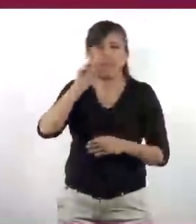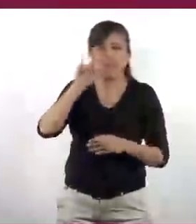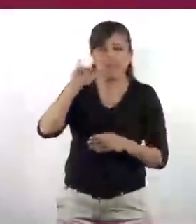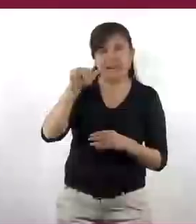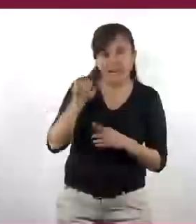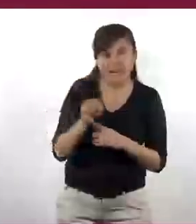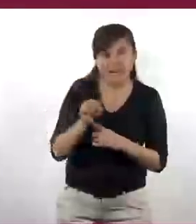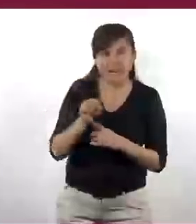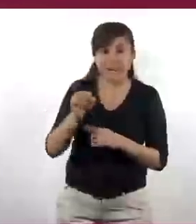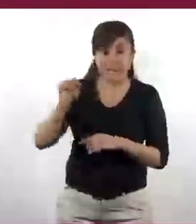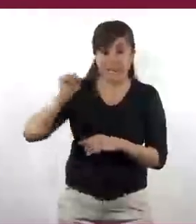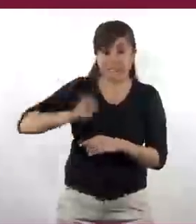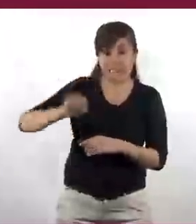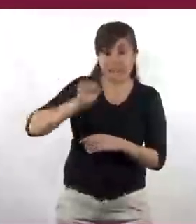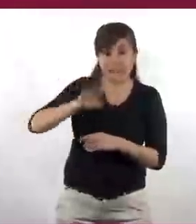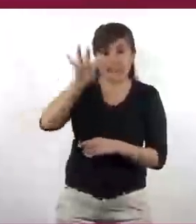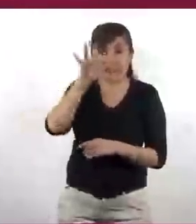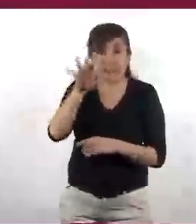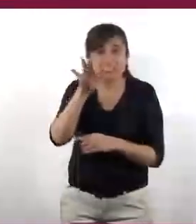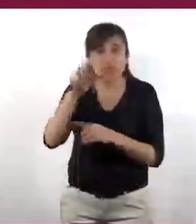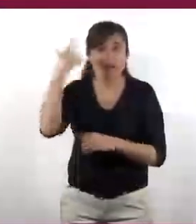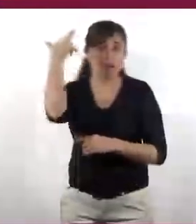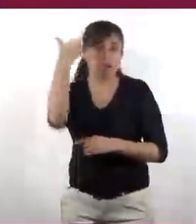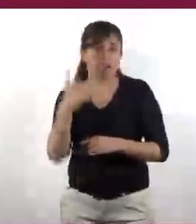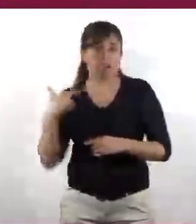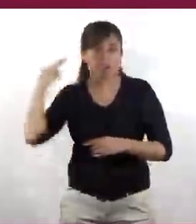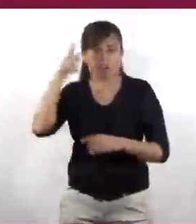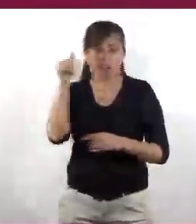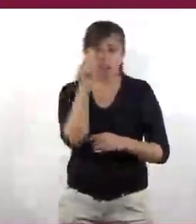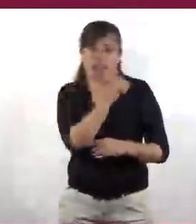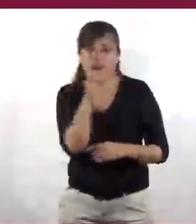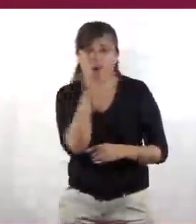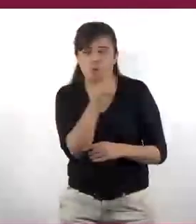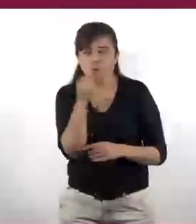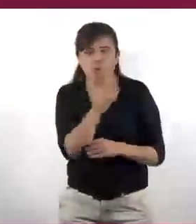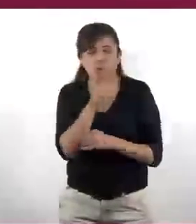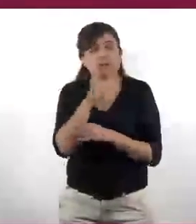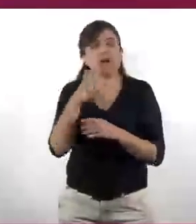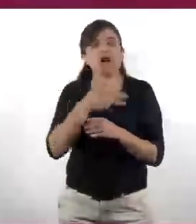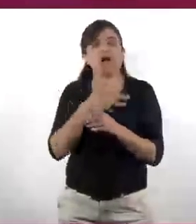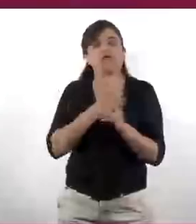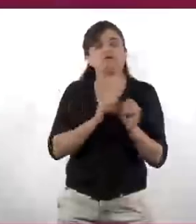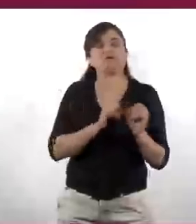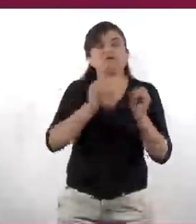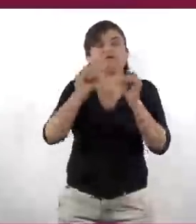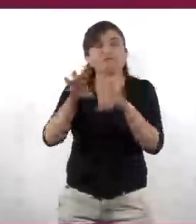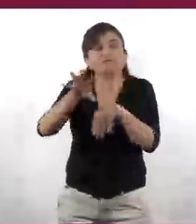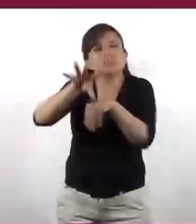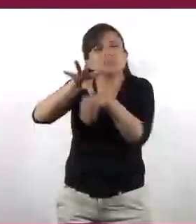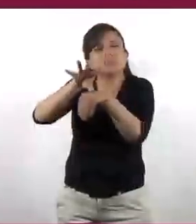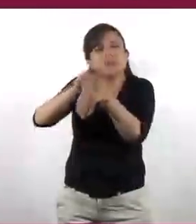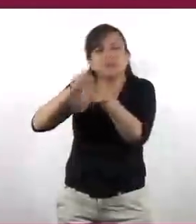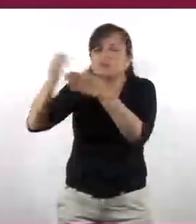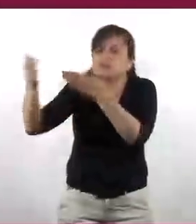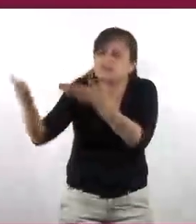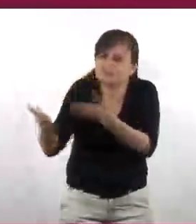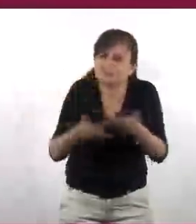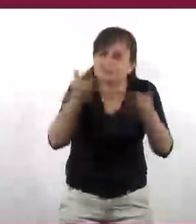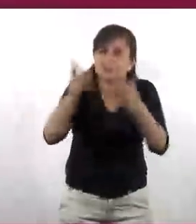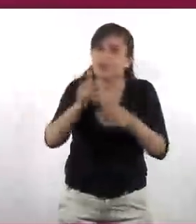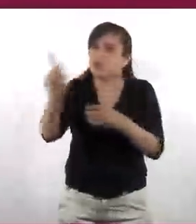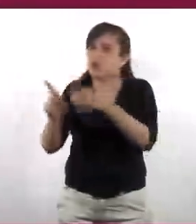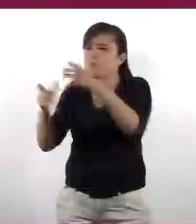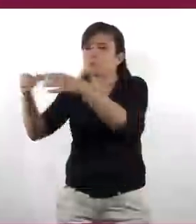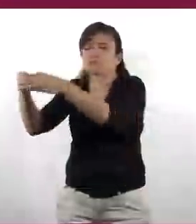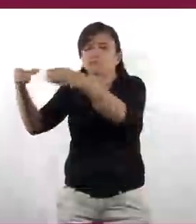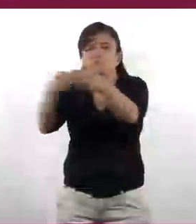Durante todo el siglo XVII, la dinastía de los Austria dejaron o permitieron que en las colonias se